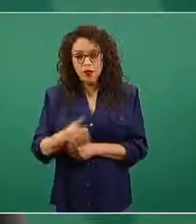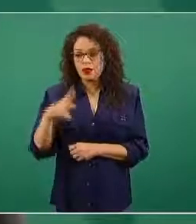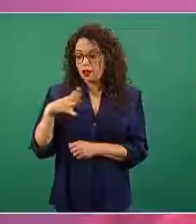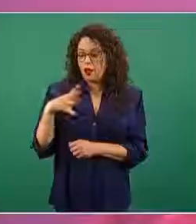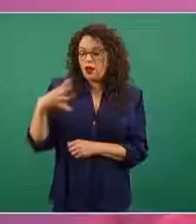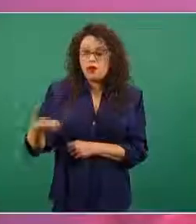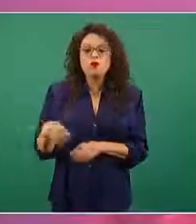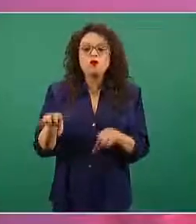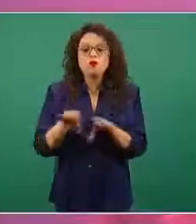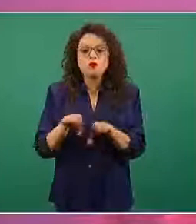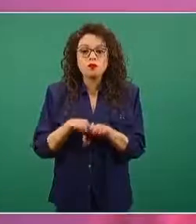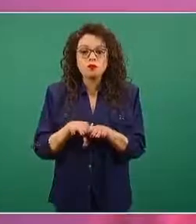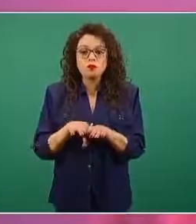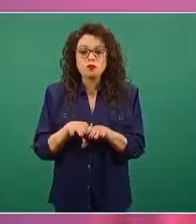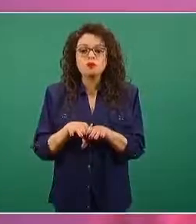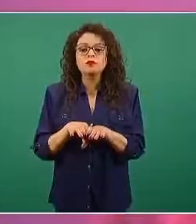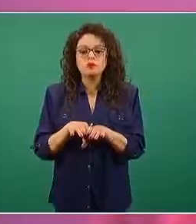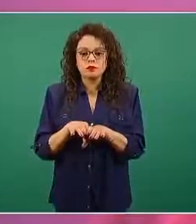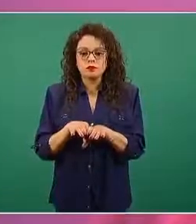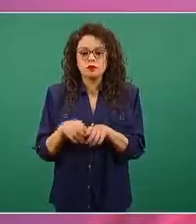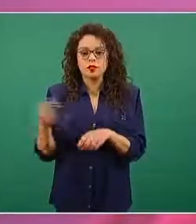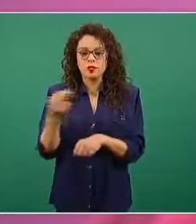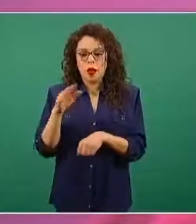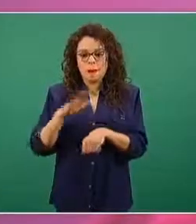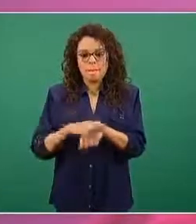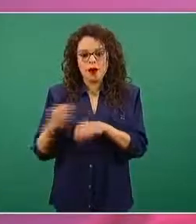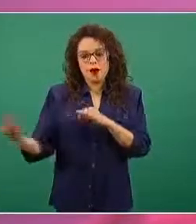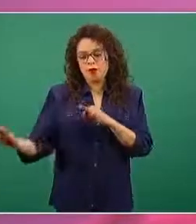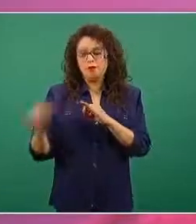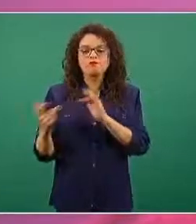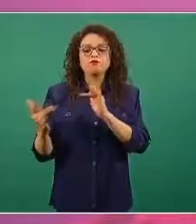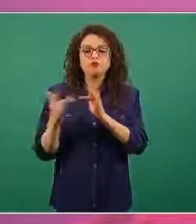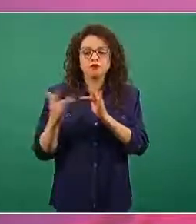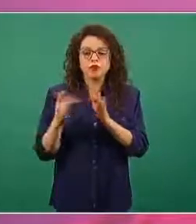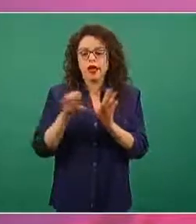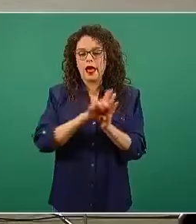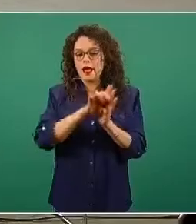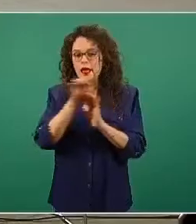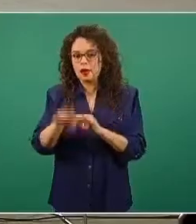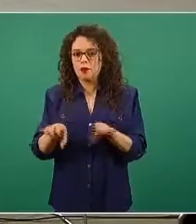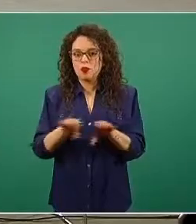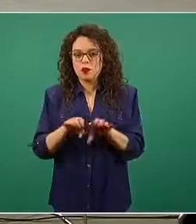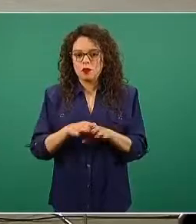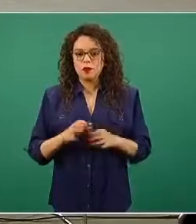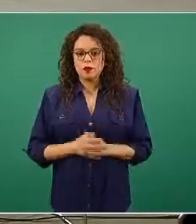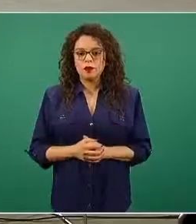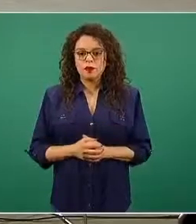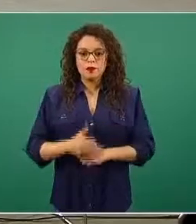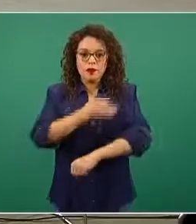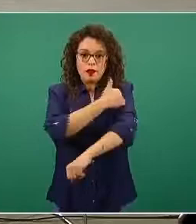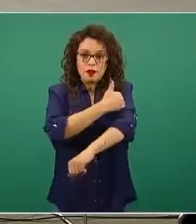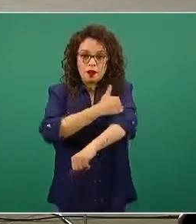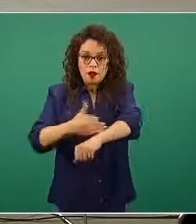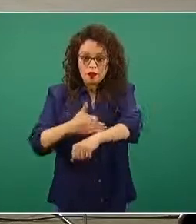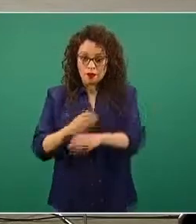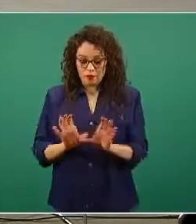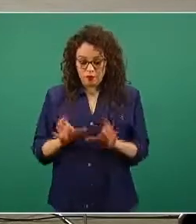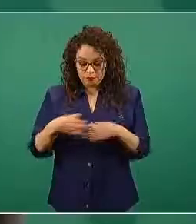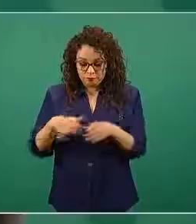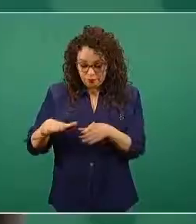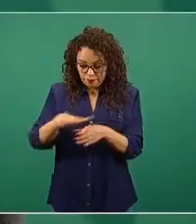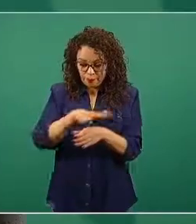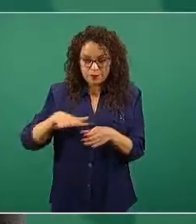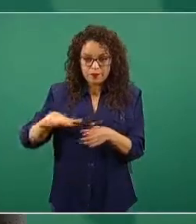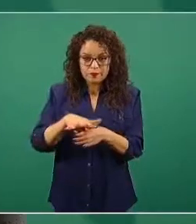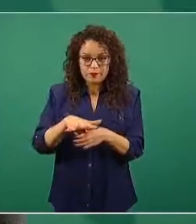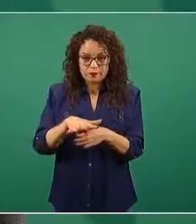a través de un contacto muy estrecho. Estamos hablando básicamente de un ambiente familiar en donde la